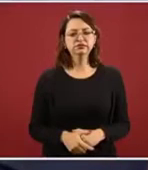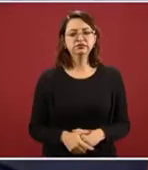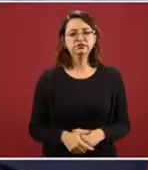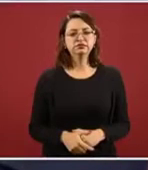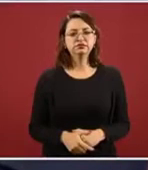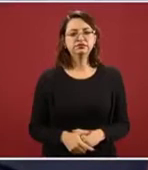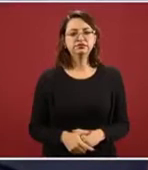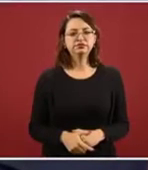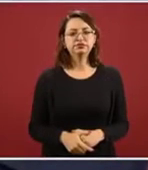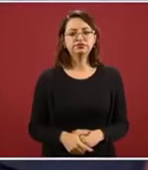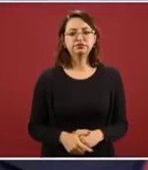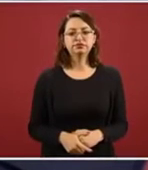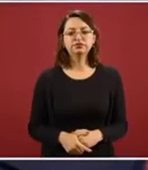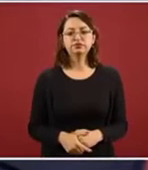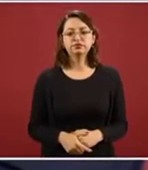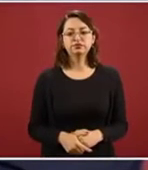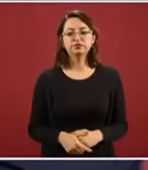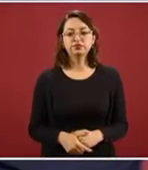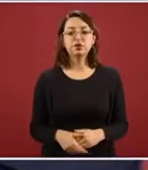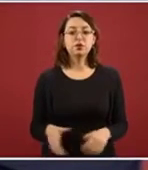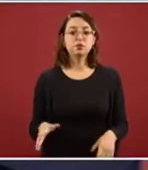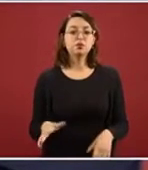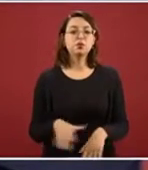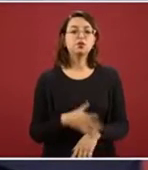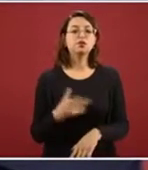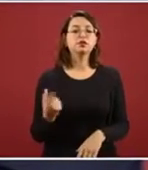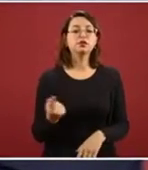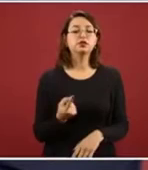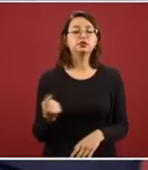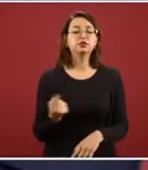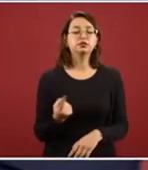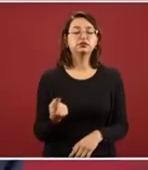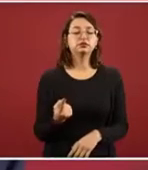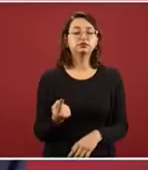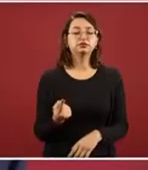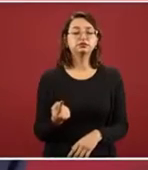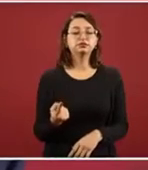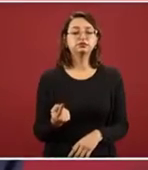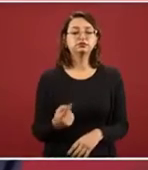les ayudaban a